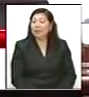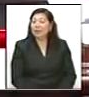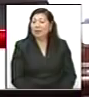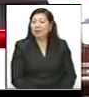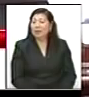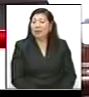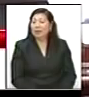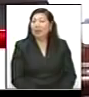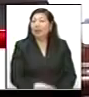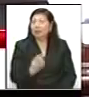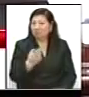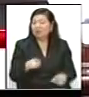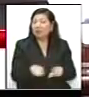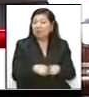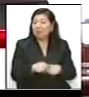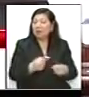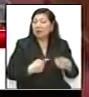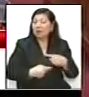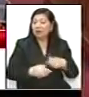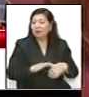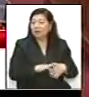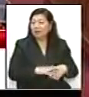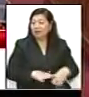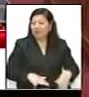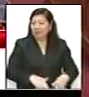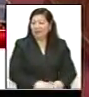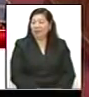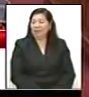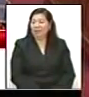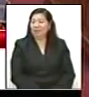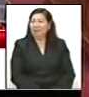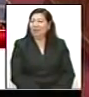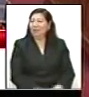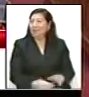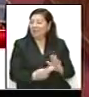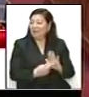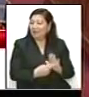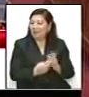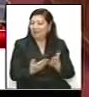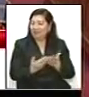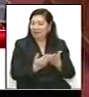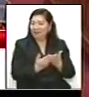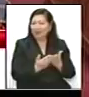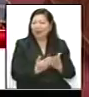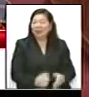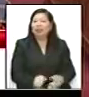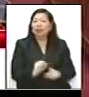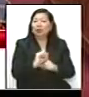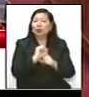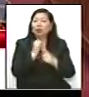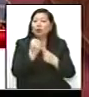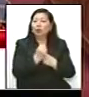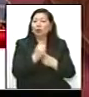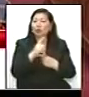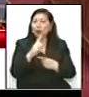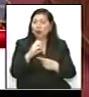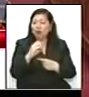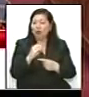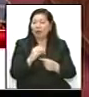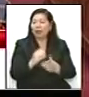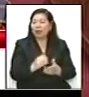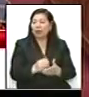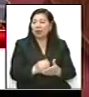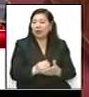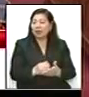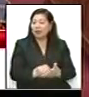Asimismo, se encuentran en la galería del hemiciclo de sesiones los representantes del Colegio de Sociólogos, el de Psicólogos,